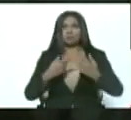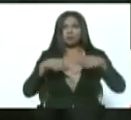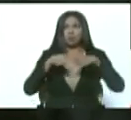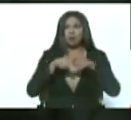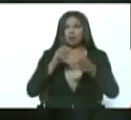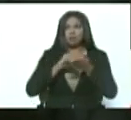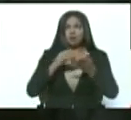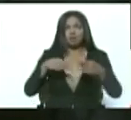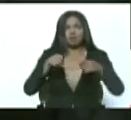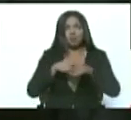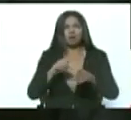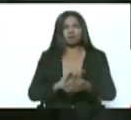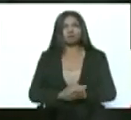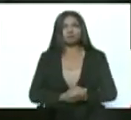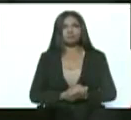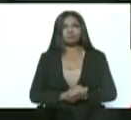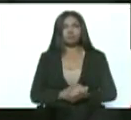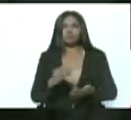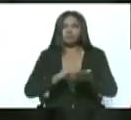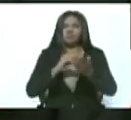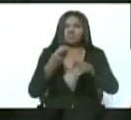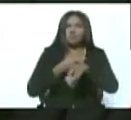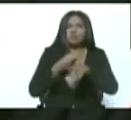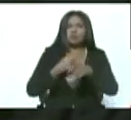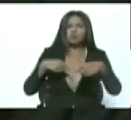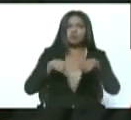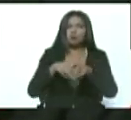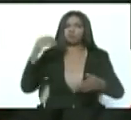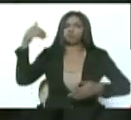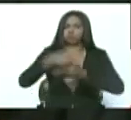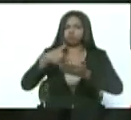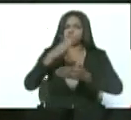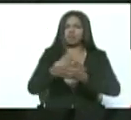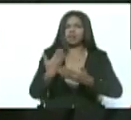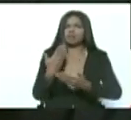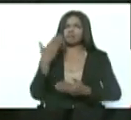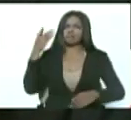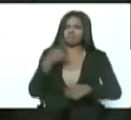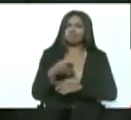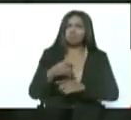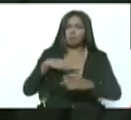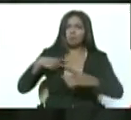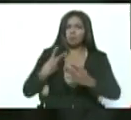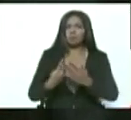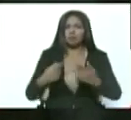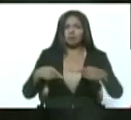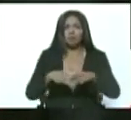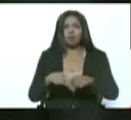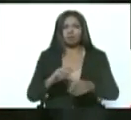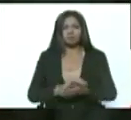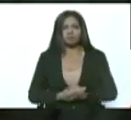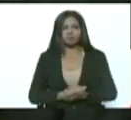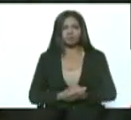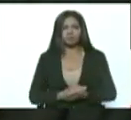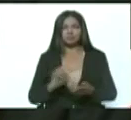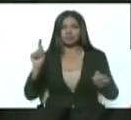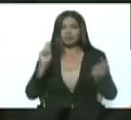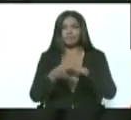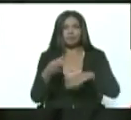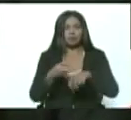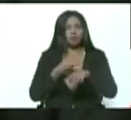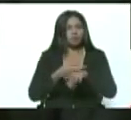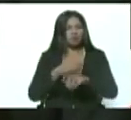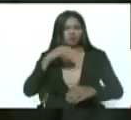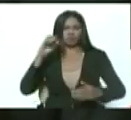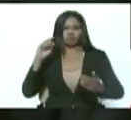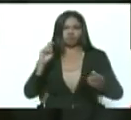todo los Estados Unidos, su gobierno, trate de imponerse, de imponer su voluntad, de cambiar gobiernos por la